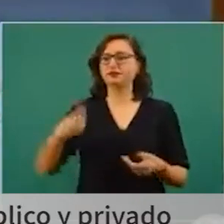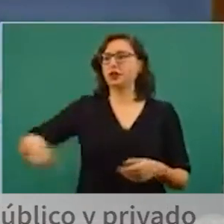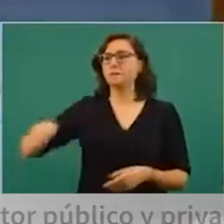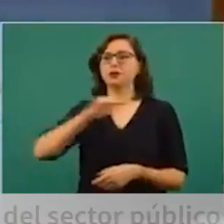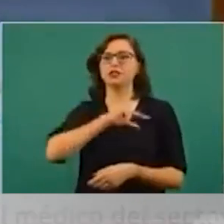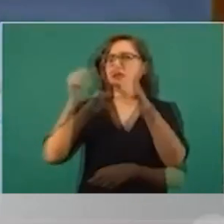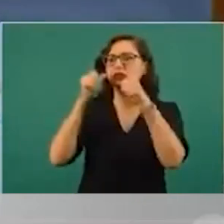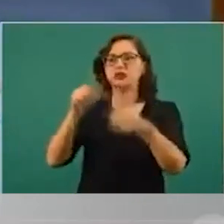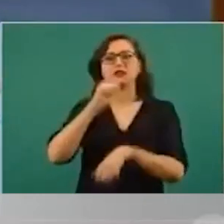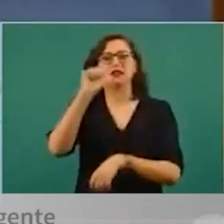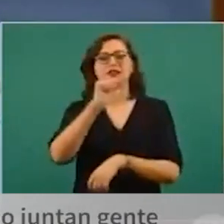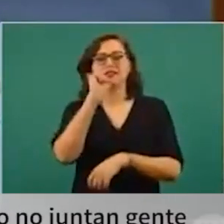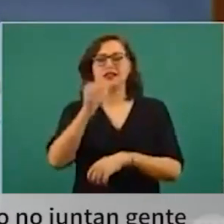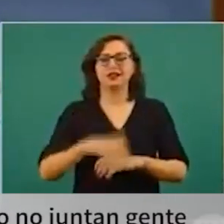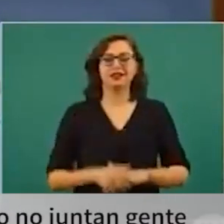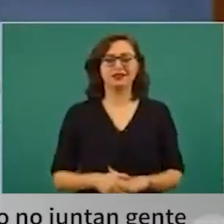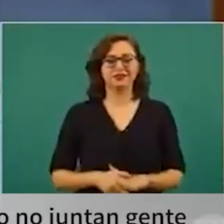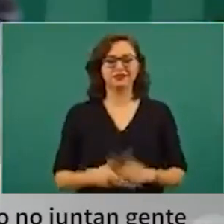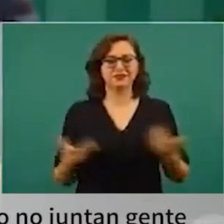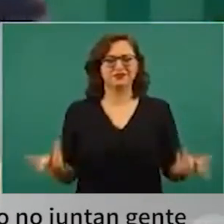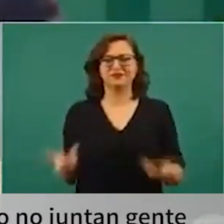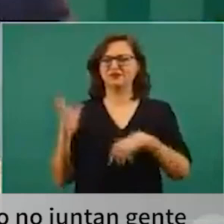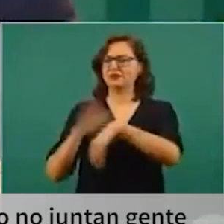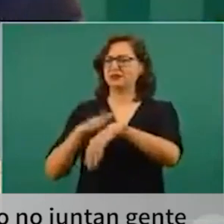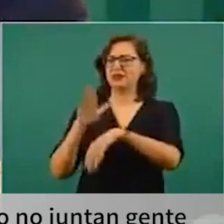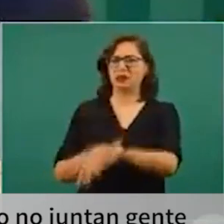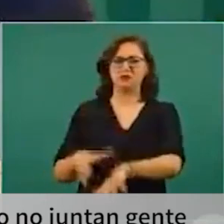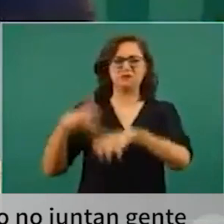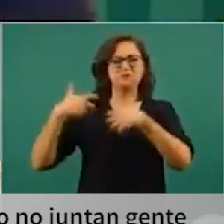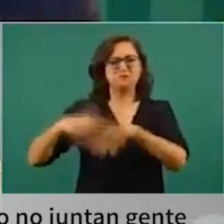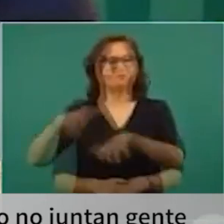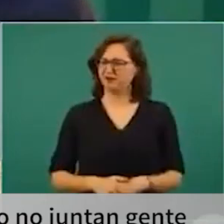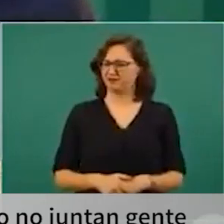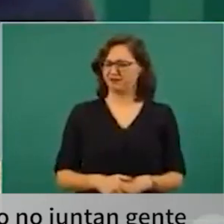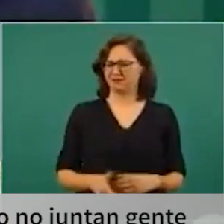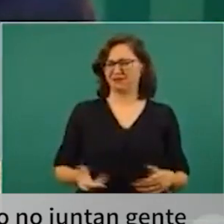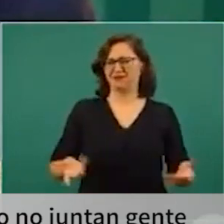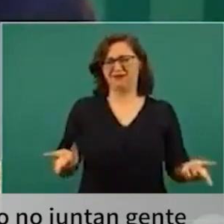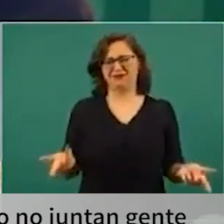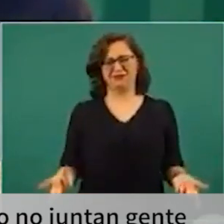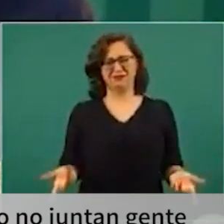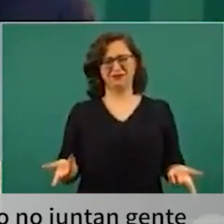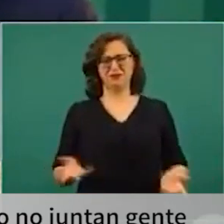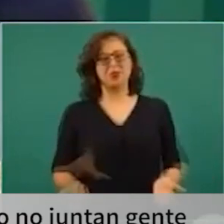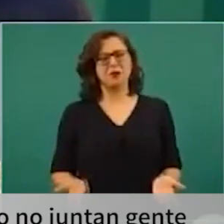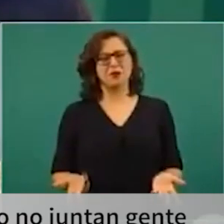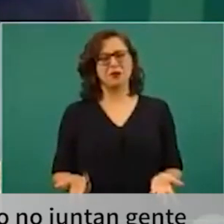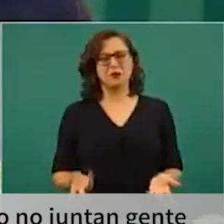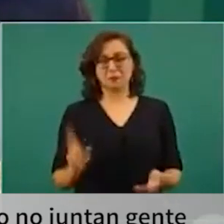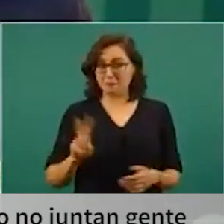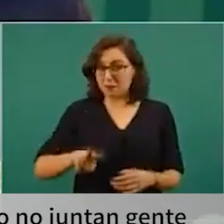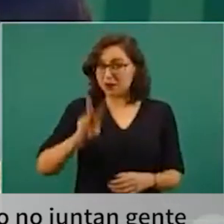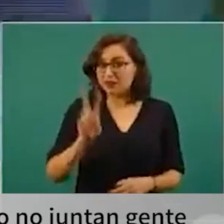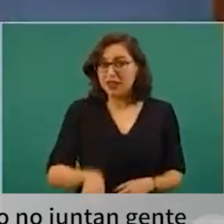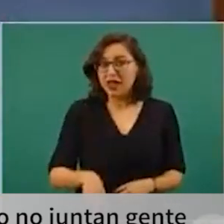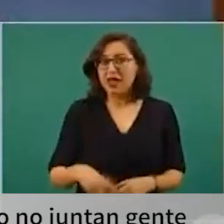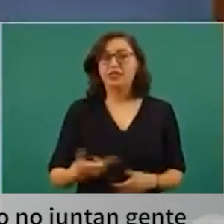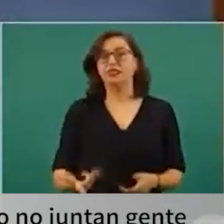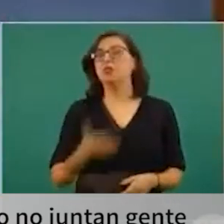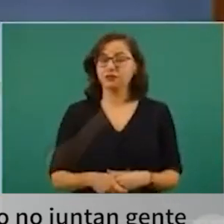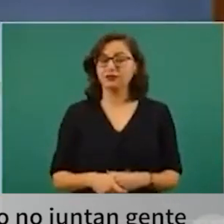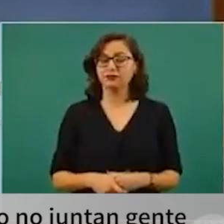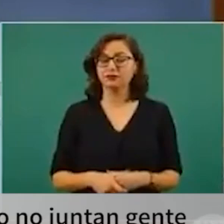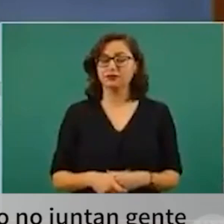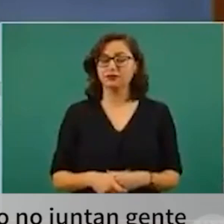no nos vacunamos ahí están convocando a manifestaciones si fuese cierto si fuese injusto lo que estamos haciendo el gobierno